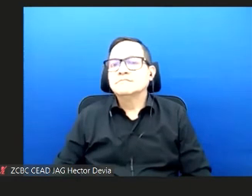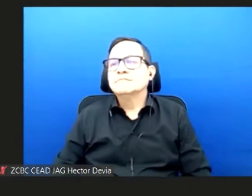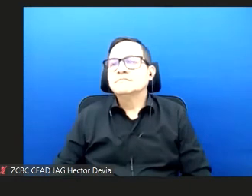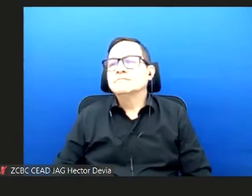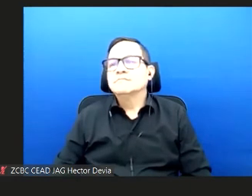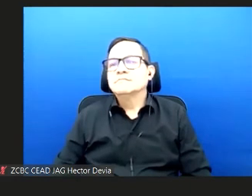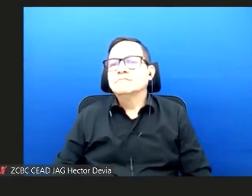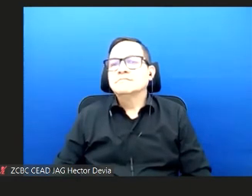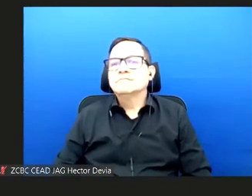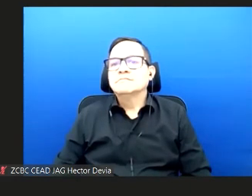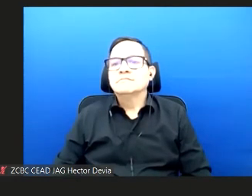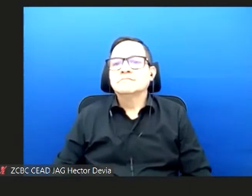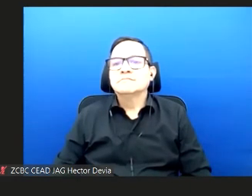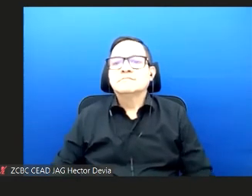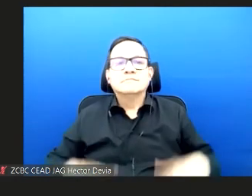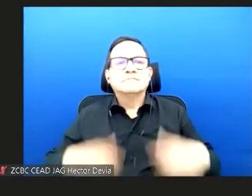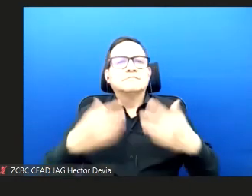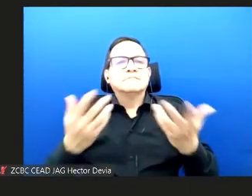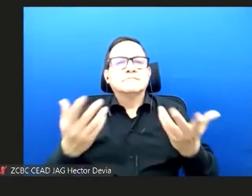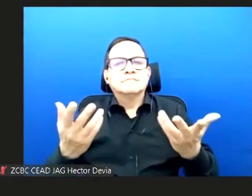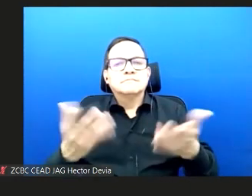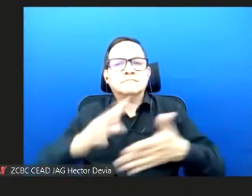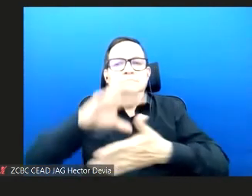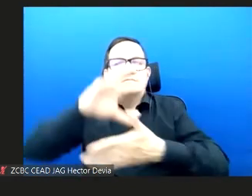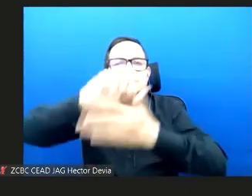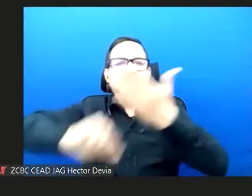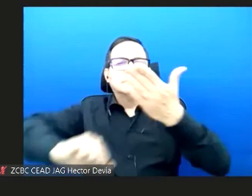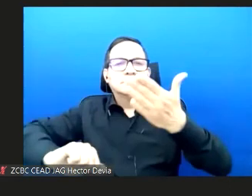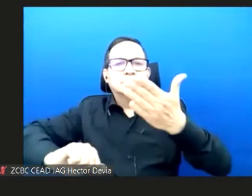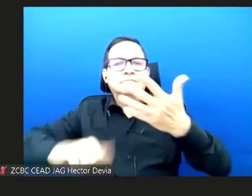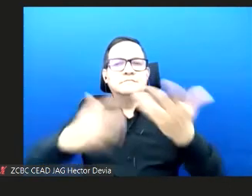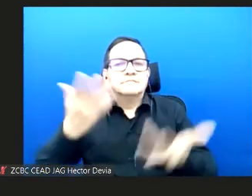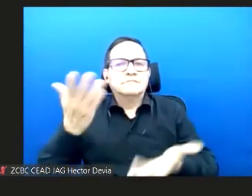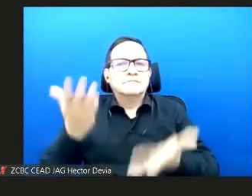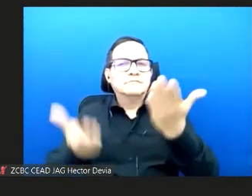Listo, pero diferencia de quién entre quién.